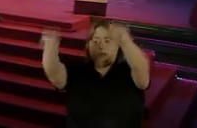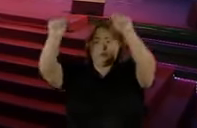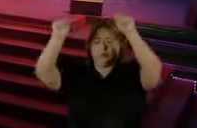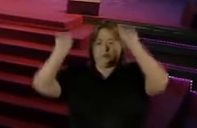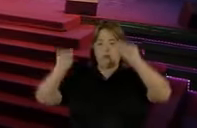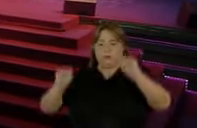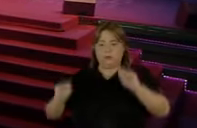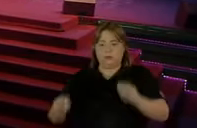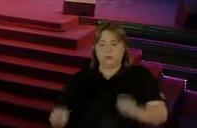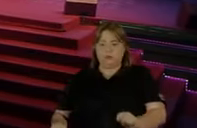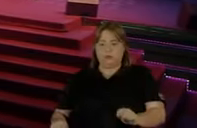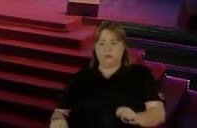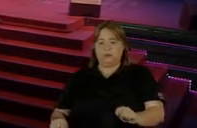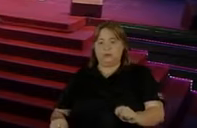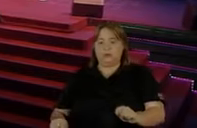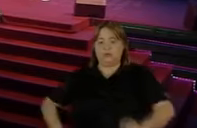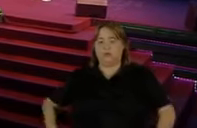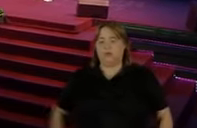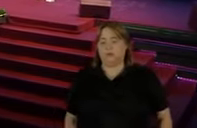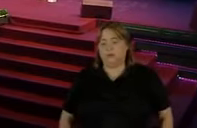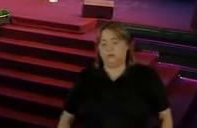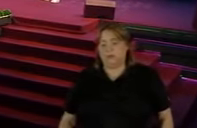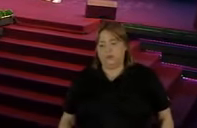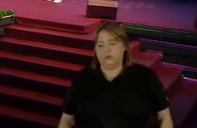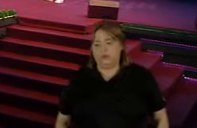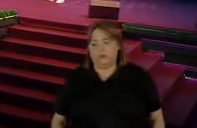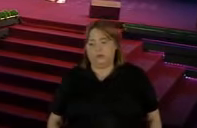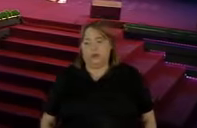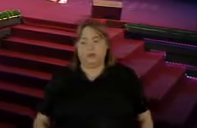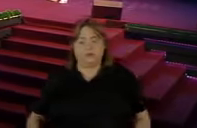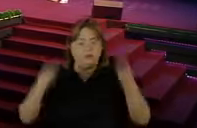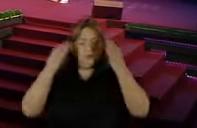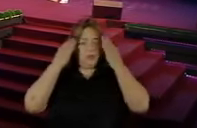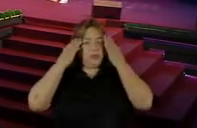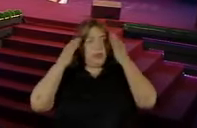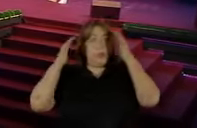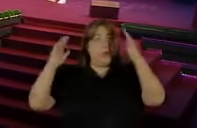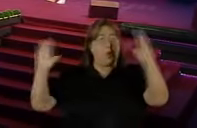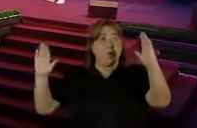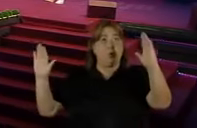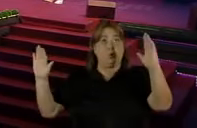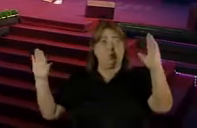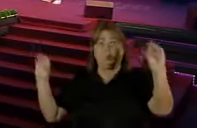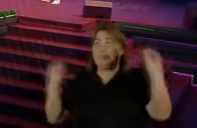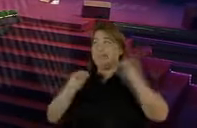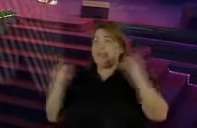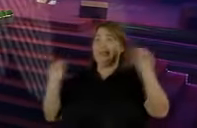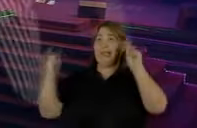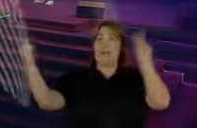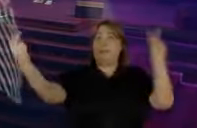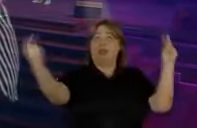lleno de esplendor, pero me miró.